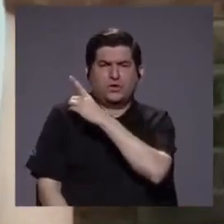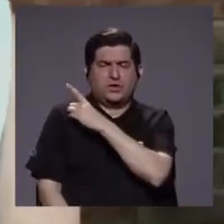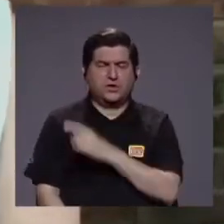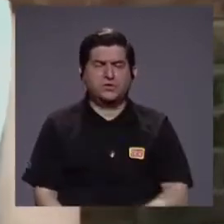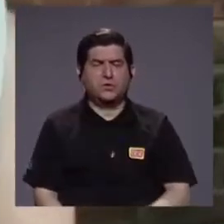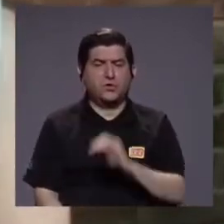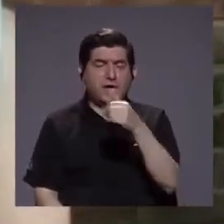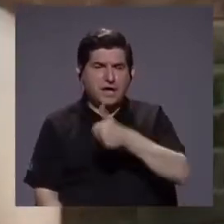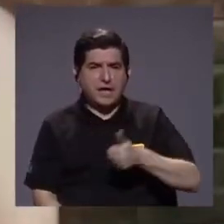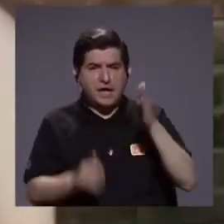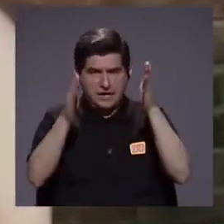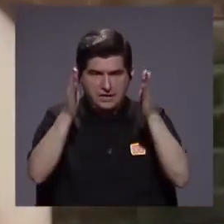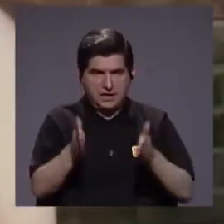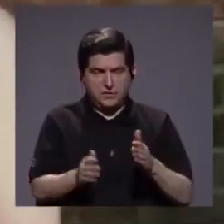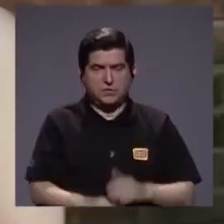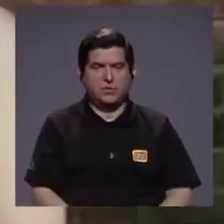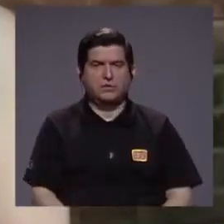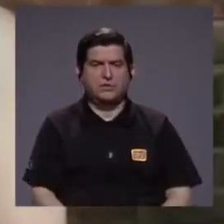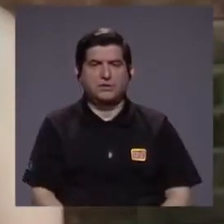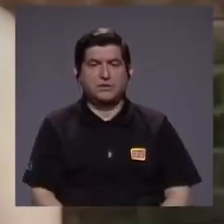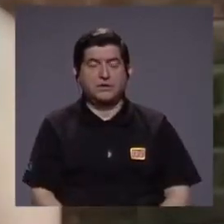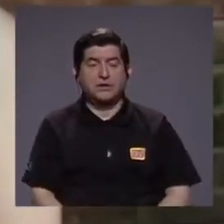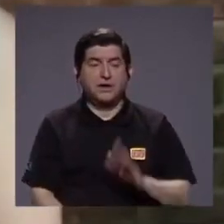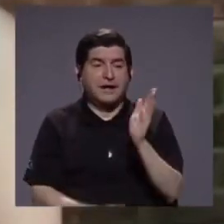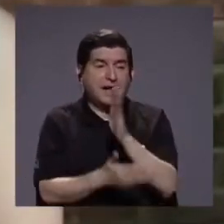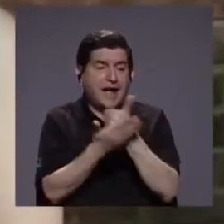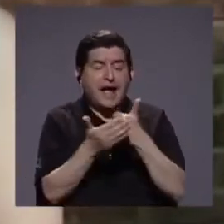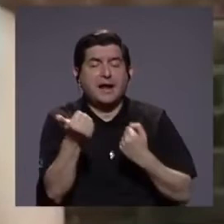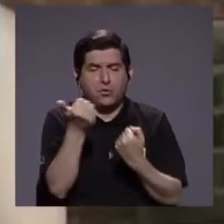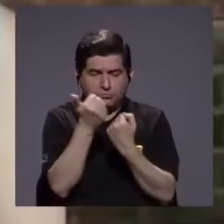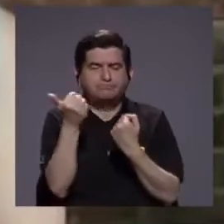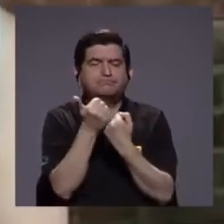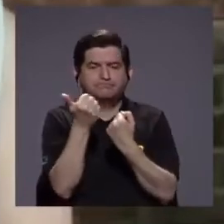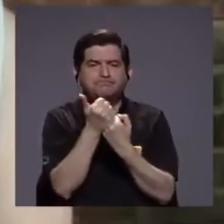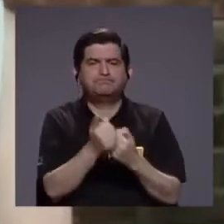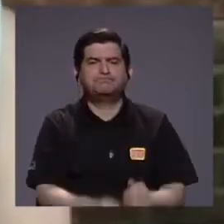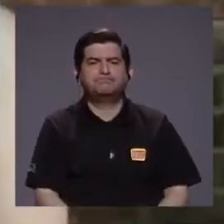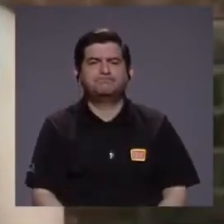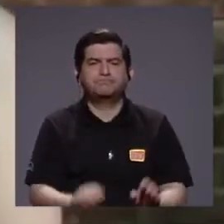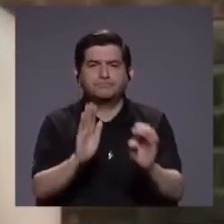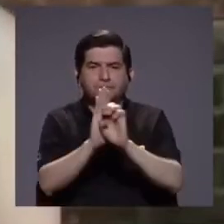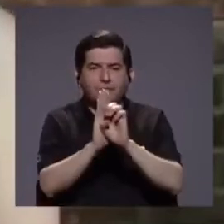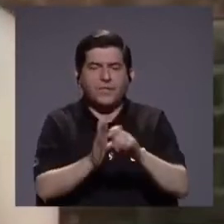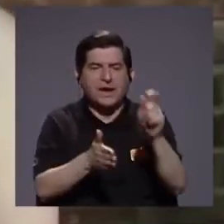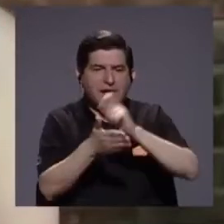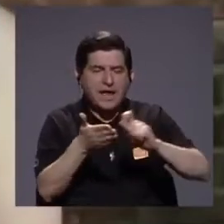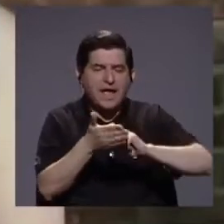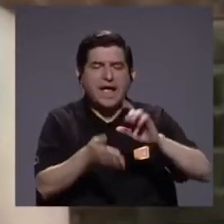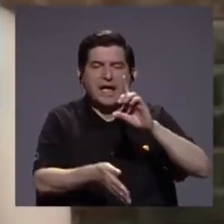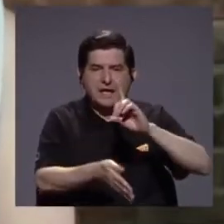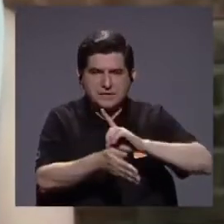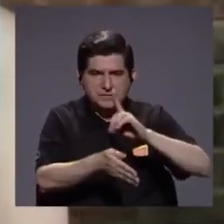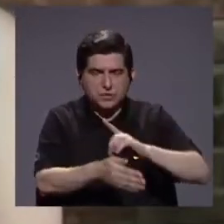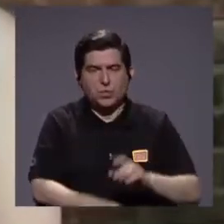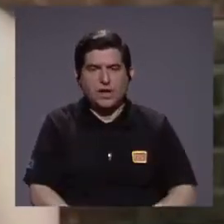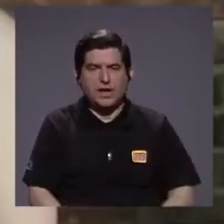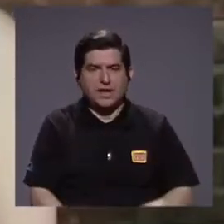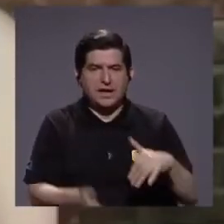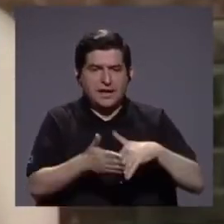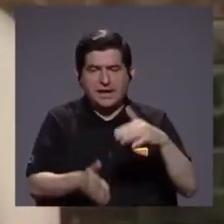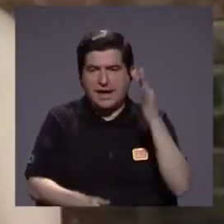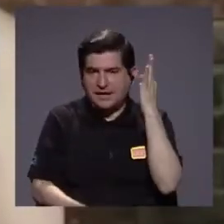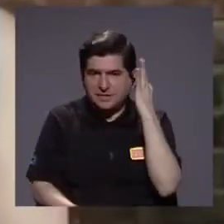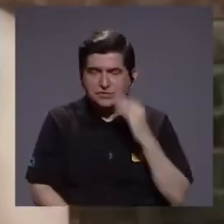como rectora definitivamente es algo que apoyaré. Por ejemplo, en la Escuela de Medicina, las